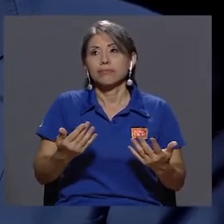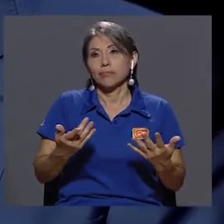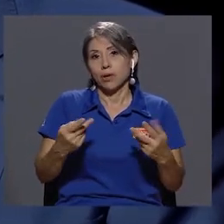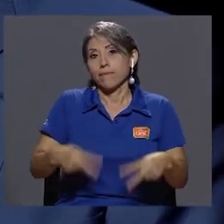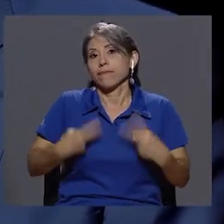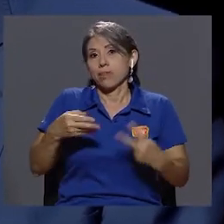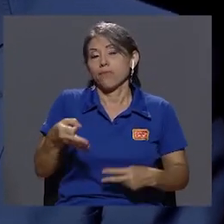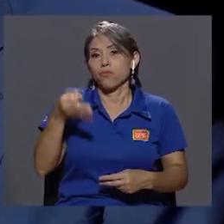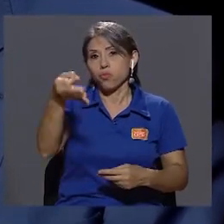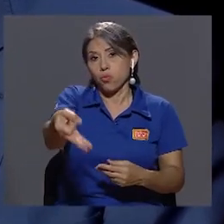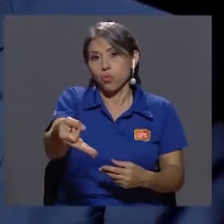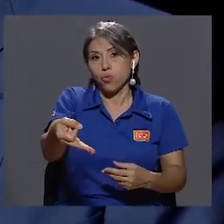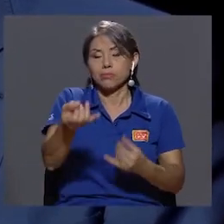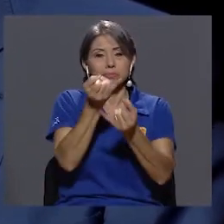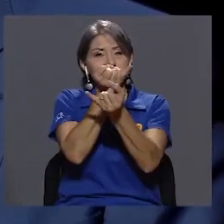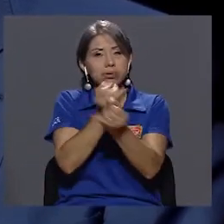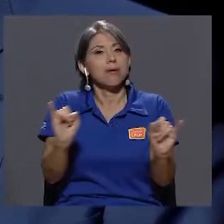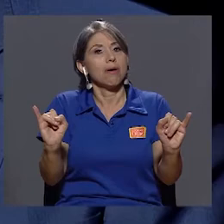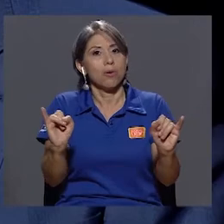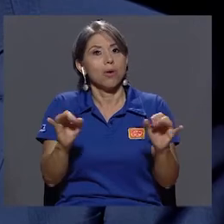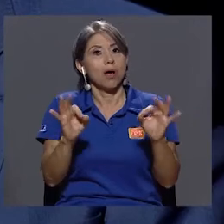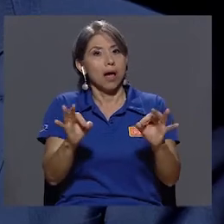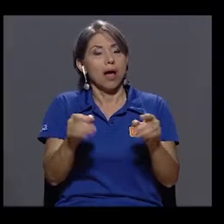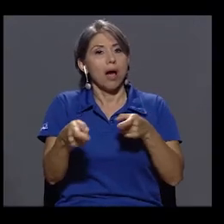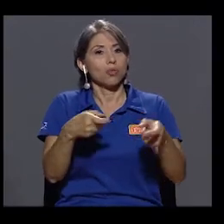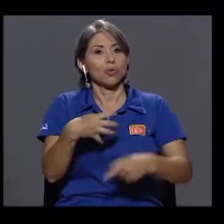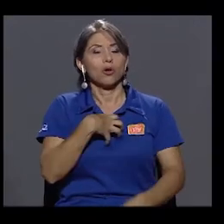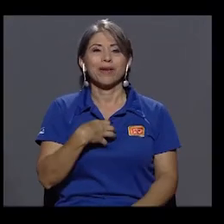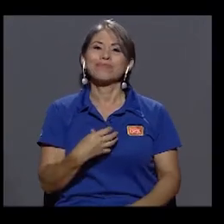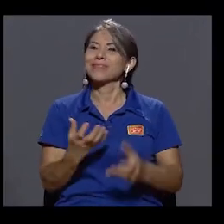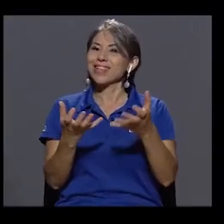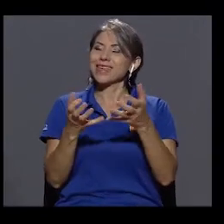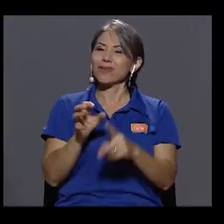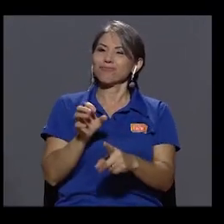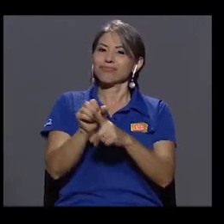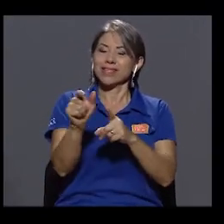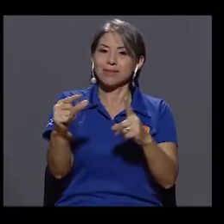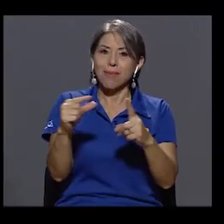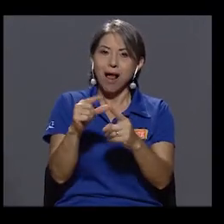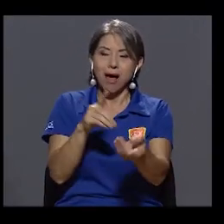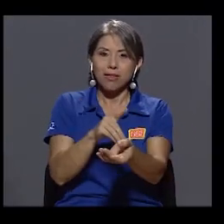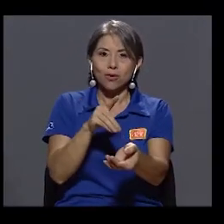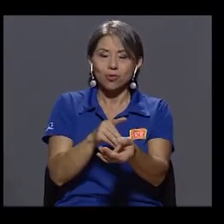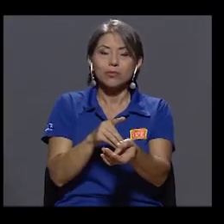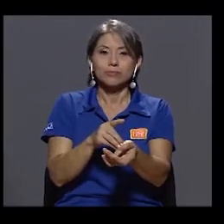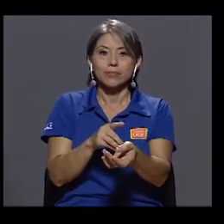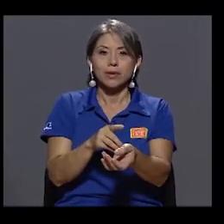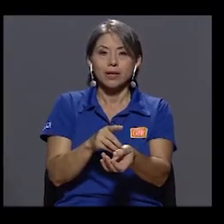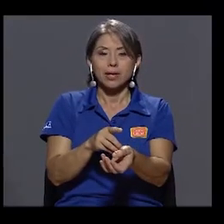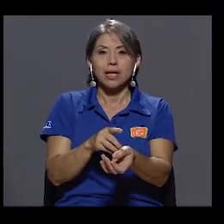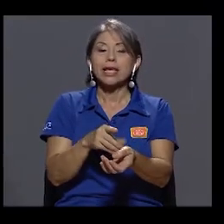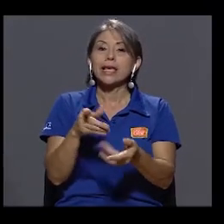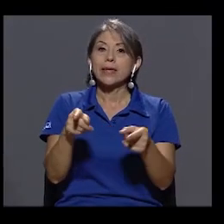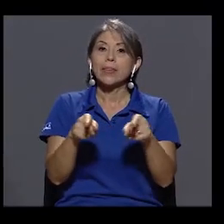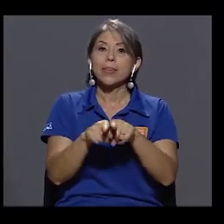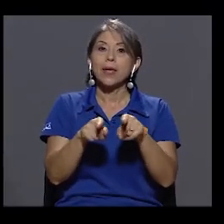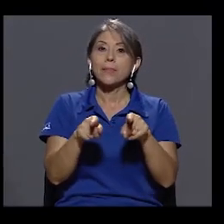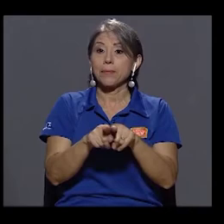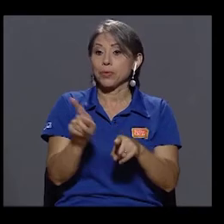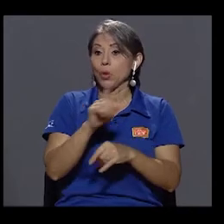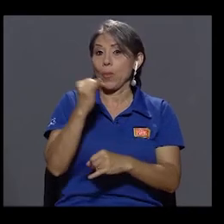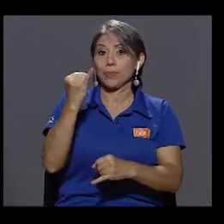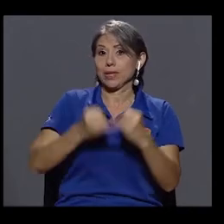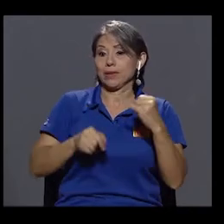el futuro muy independiente y autónomo quiero quedarme con esas palabras del doctor y no dejaría de terminar